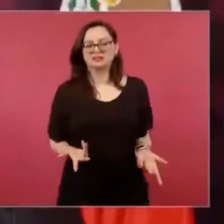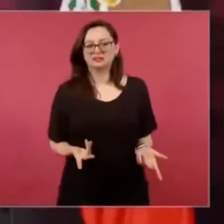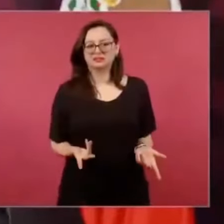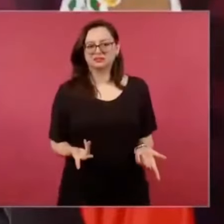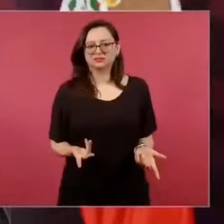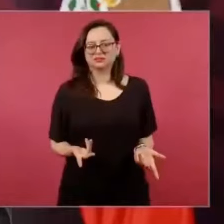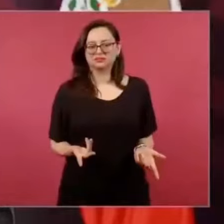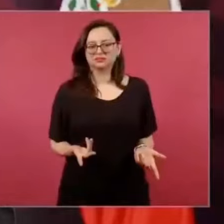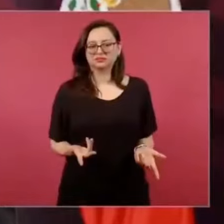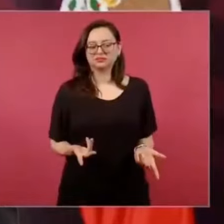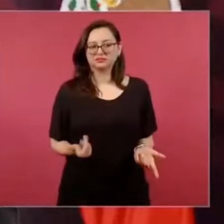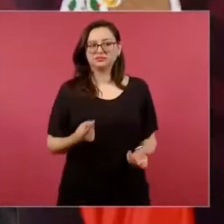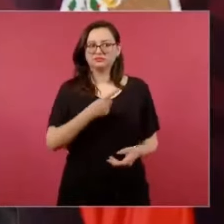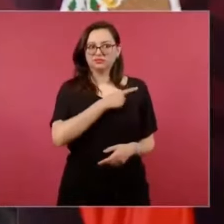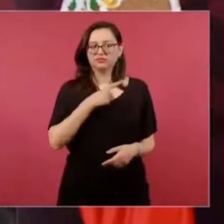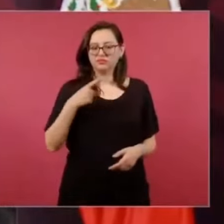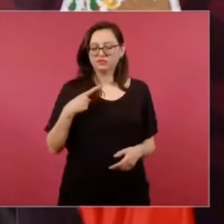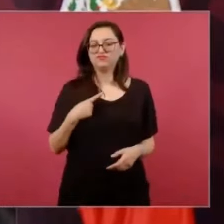obtuvieron.